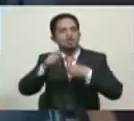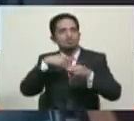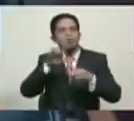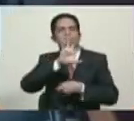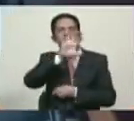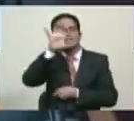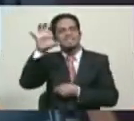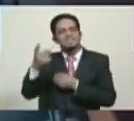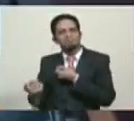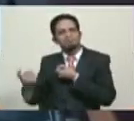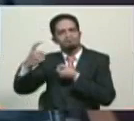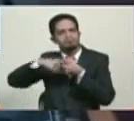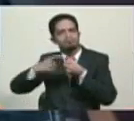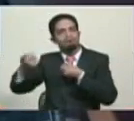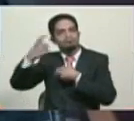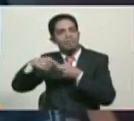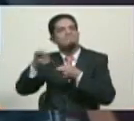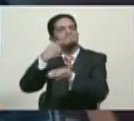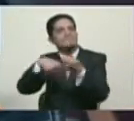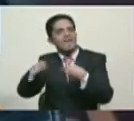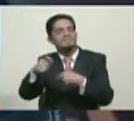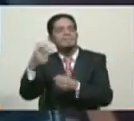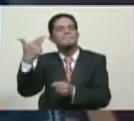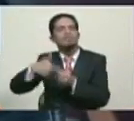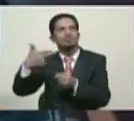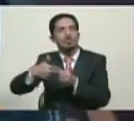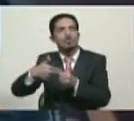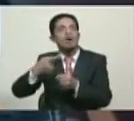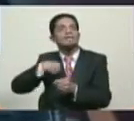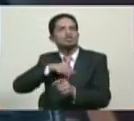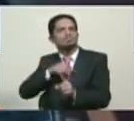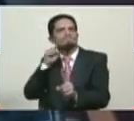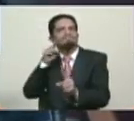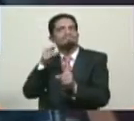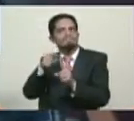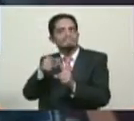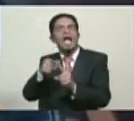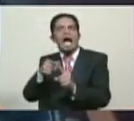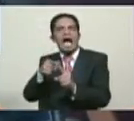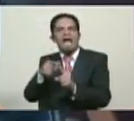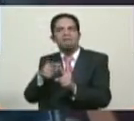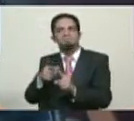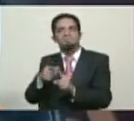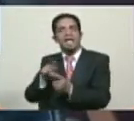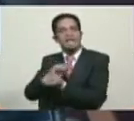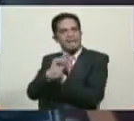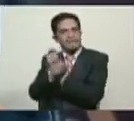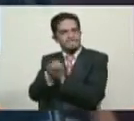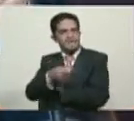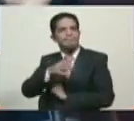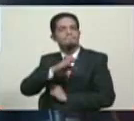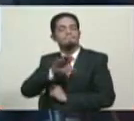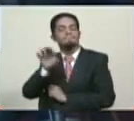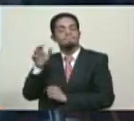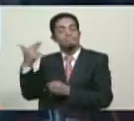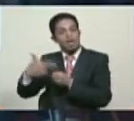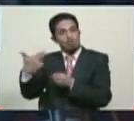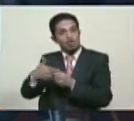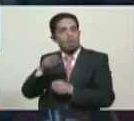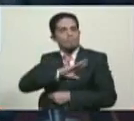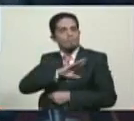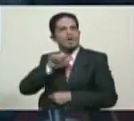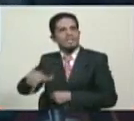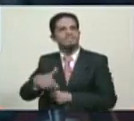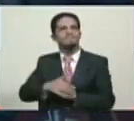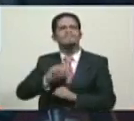y apuntábamos hacia la nacionalización del mismo. Pero en mayo del año 1974, tiempos del nuevo